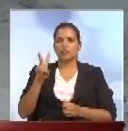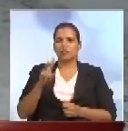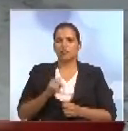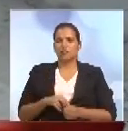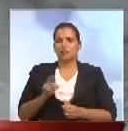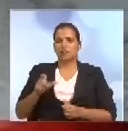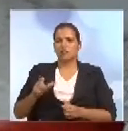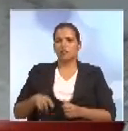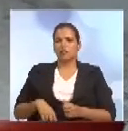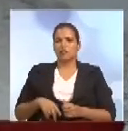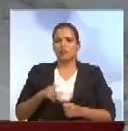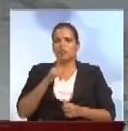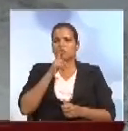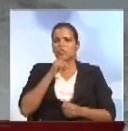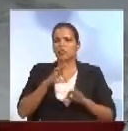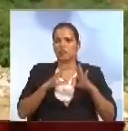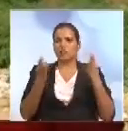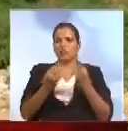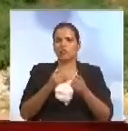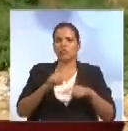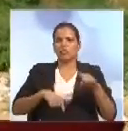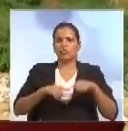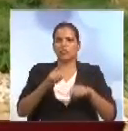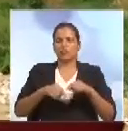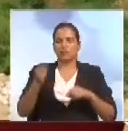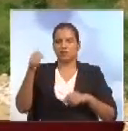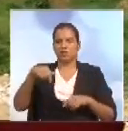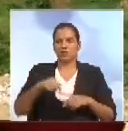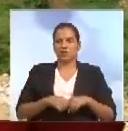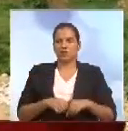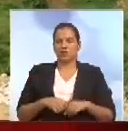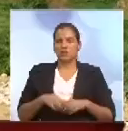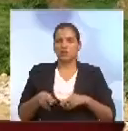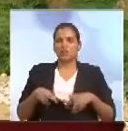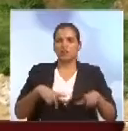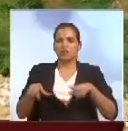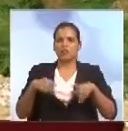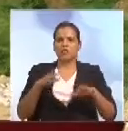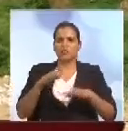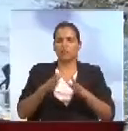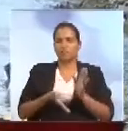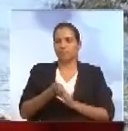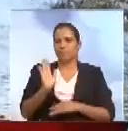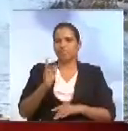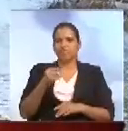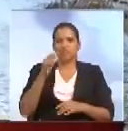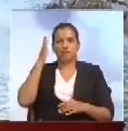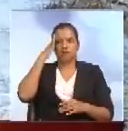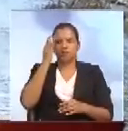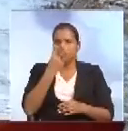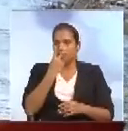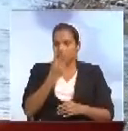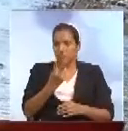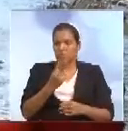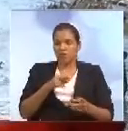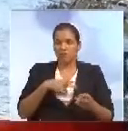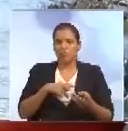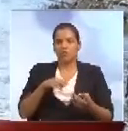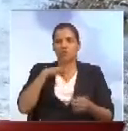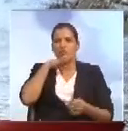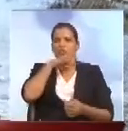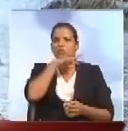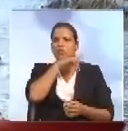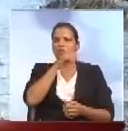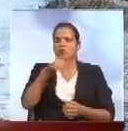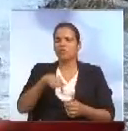Farfán, quienes con sus familiares y amigos llegaron a refrescarse, se marcharon luego de constatar que aguas